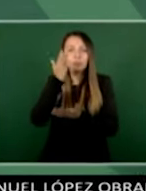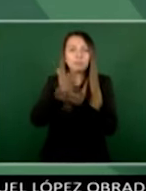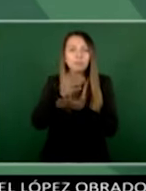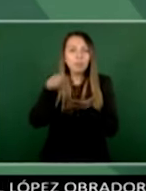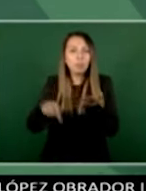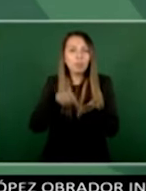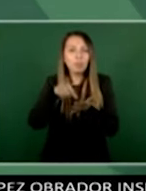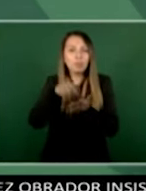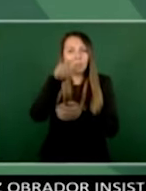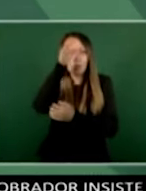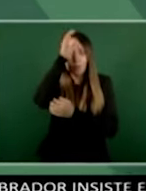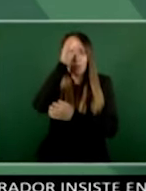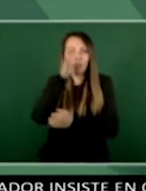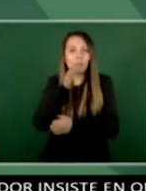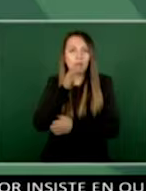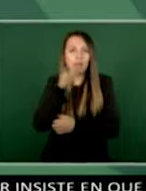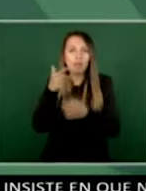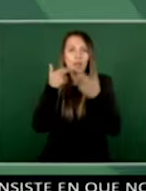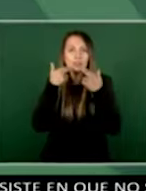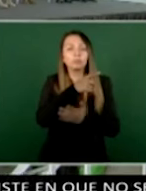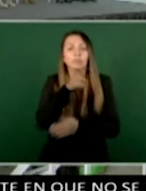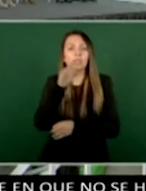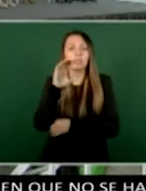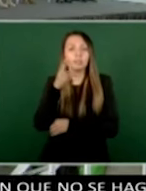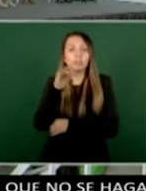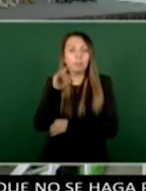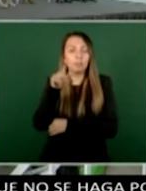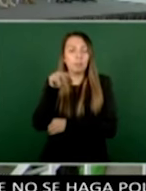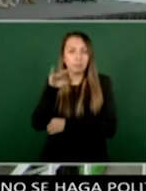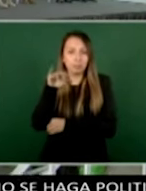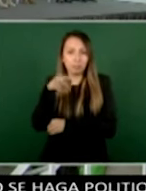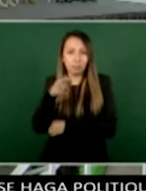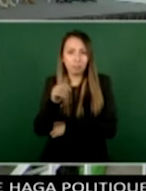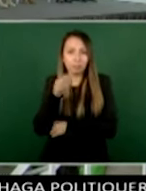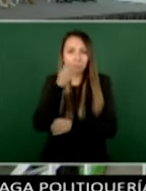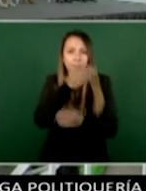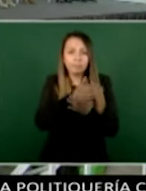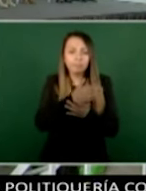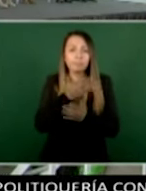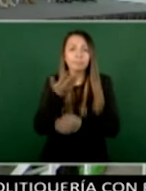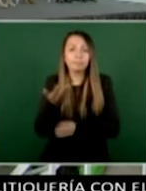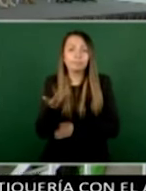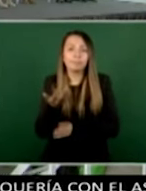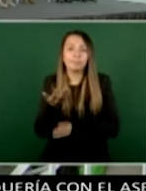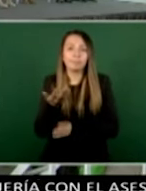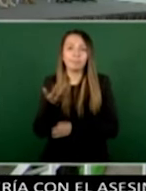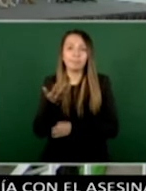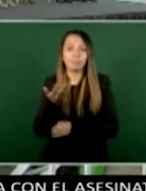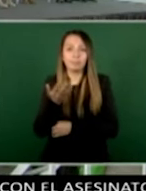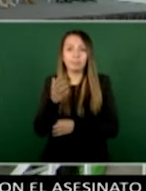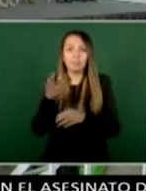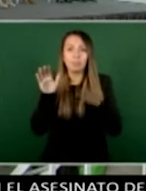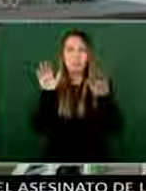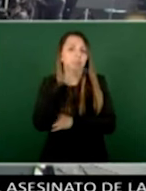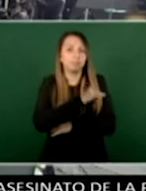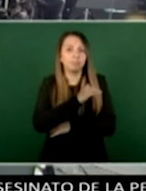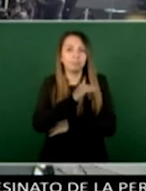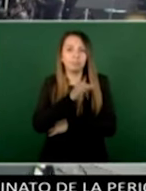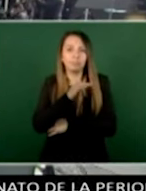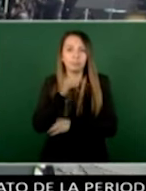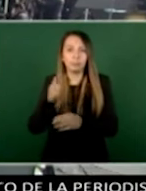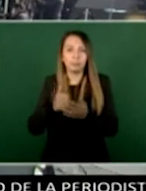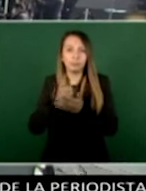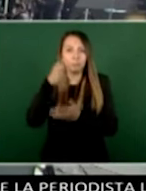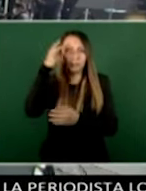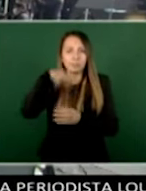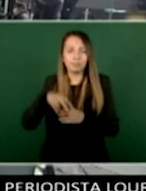Da la impresión de que la agenda presidencial para marcar, pues, justamente la narrativa del gobierno está